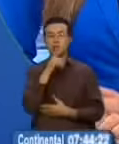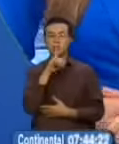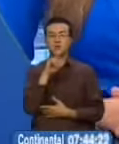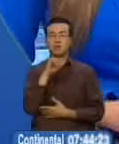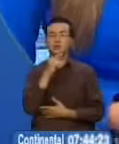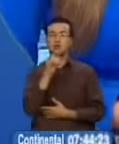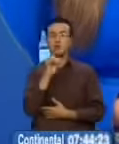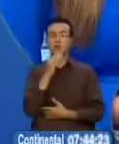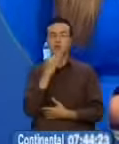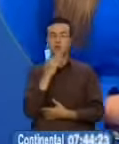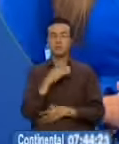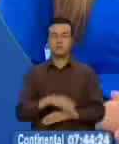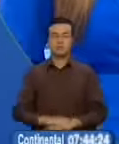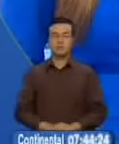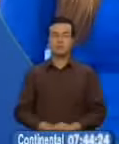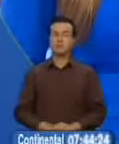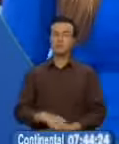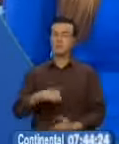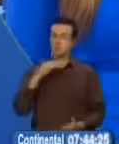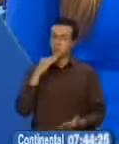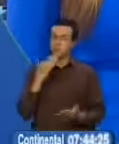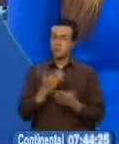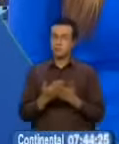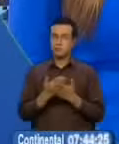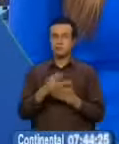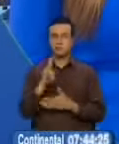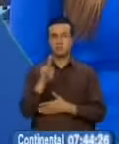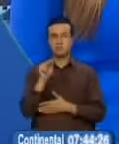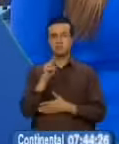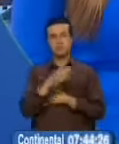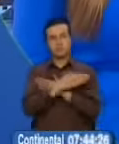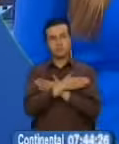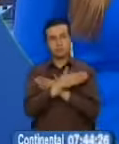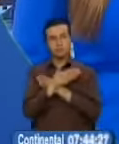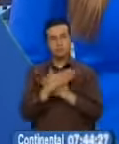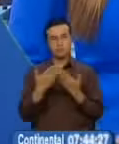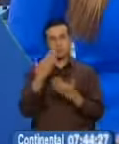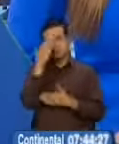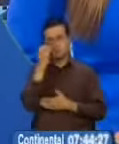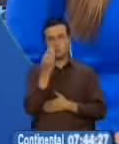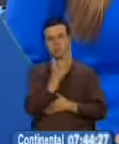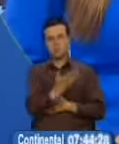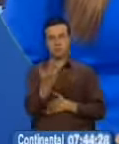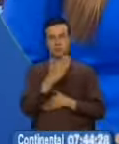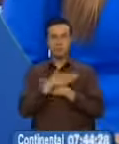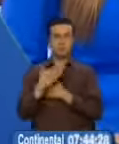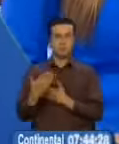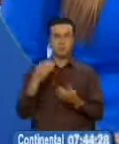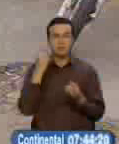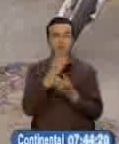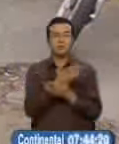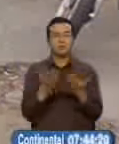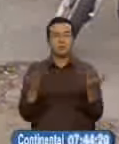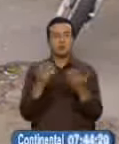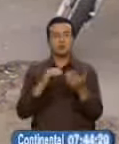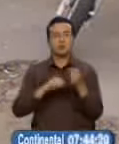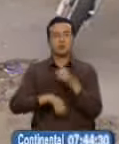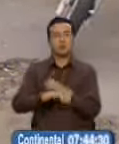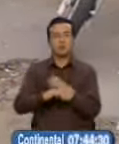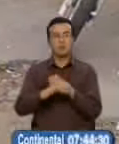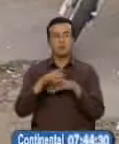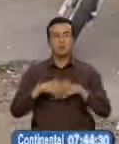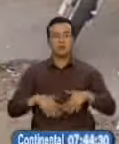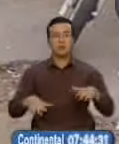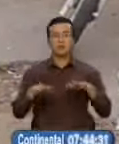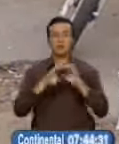Valencia. Diego, te escuchamos. Muchísimas gracias, Vanessa. Nuevamente un abrazo para ti y buenos días para todos y todas. Bienvenidos a la información deportiva que se genera